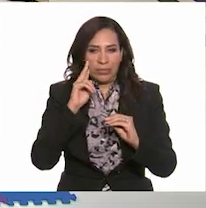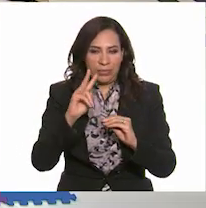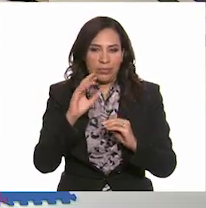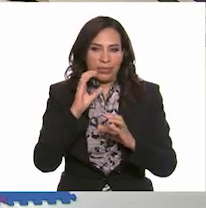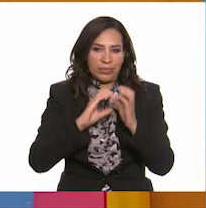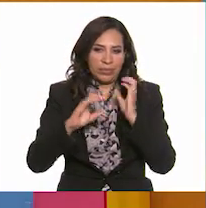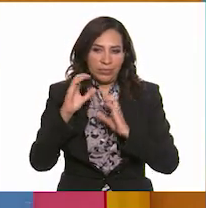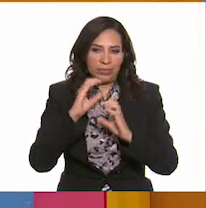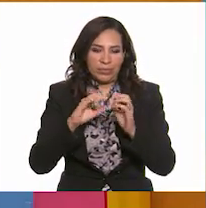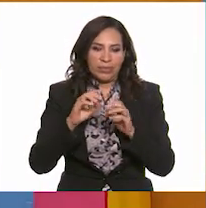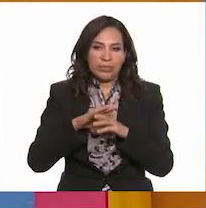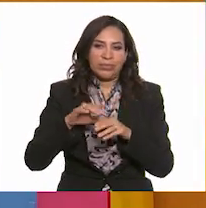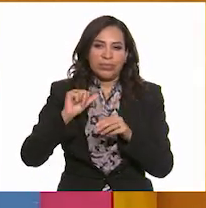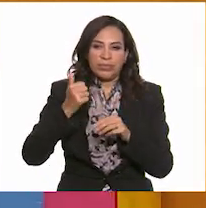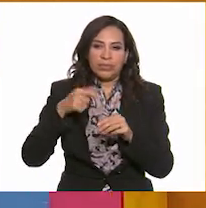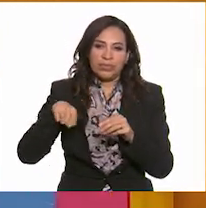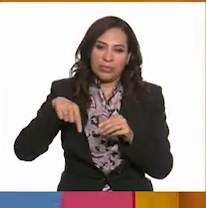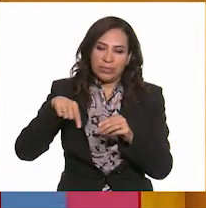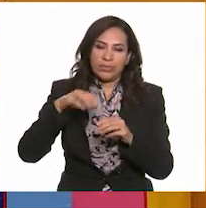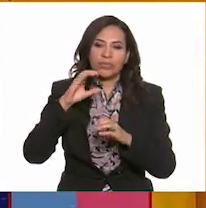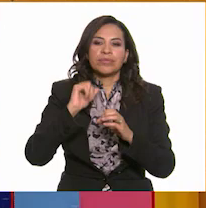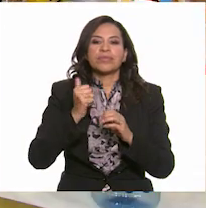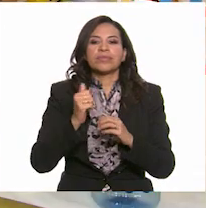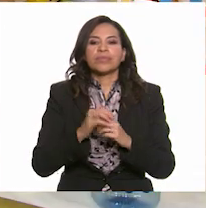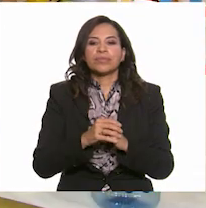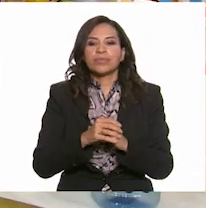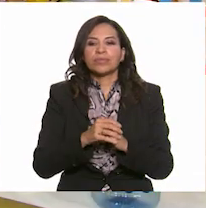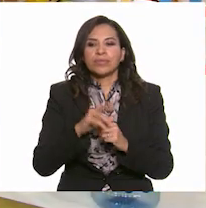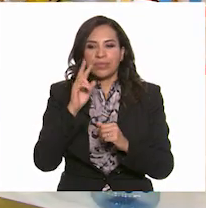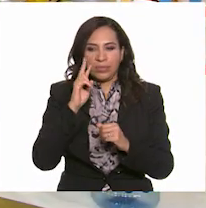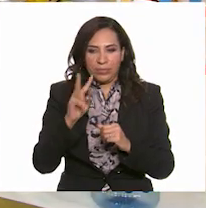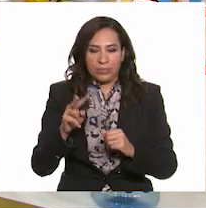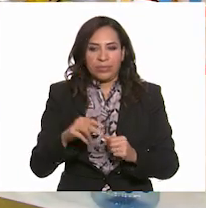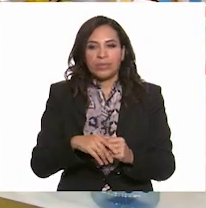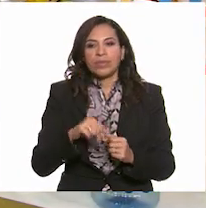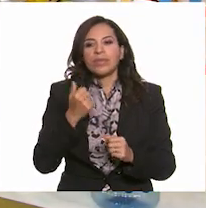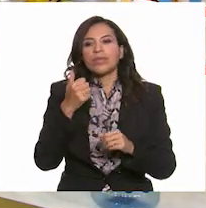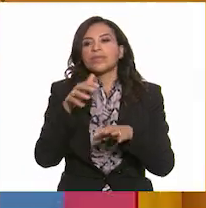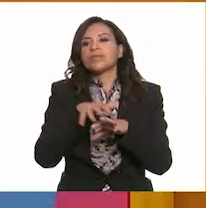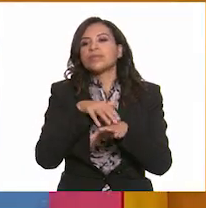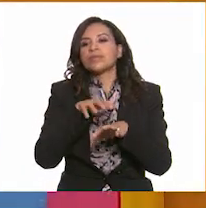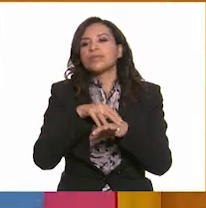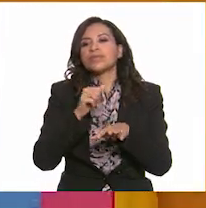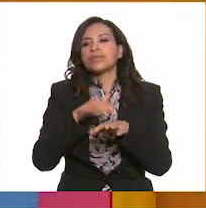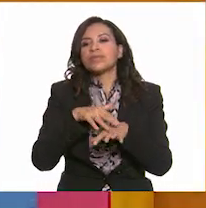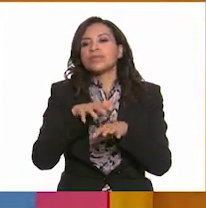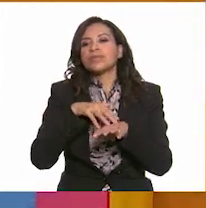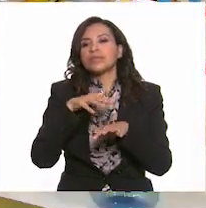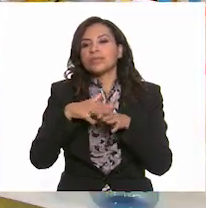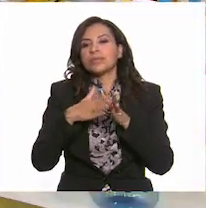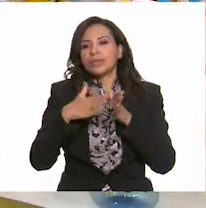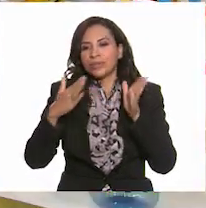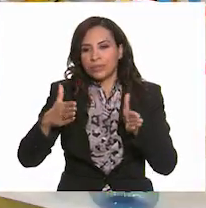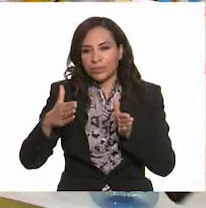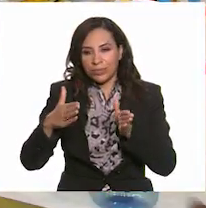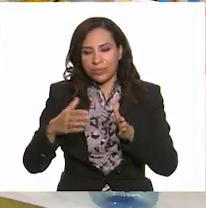digo unos con colita y otros muy... ¡Colones! Unos con patita y otros muy... ¡Patones! Unos